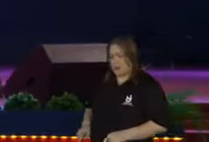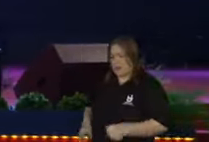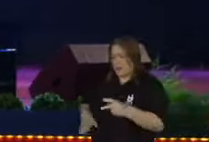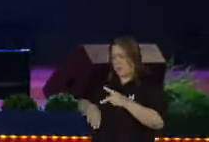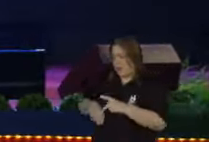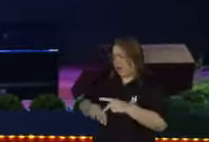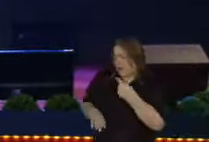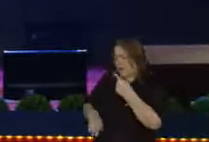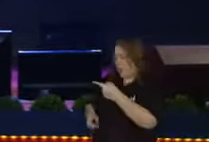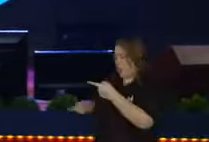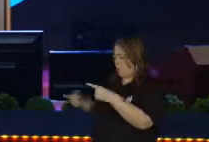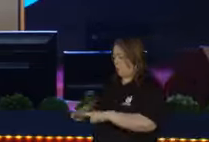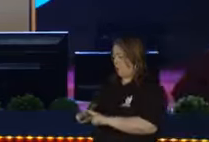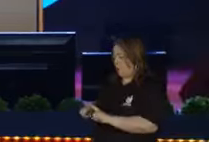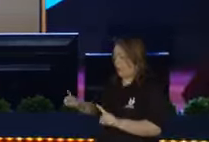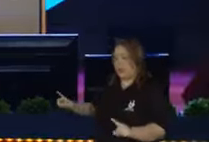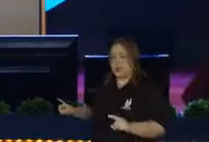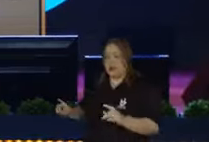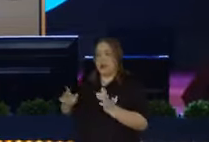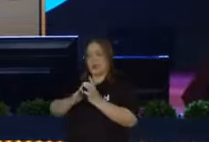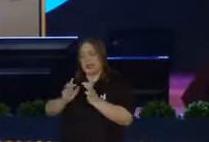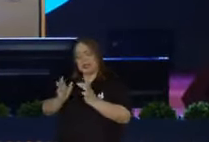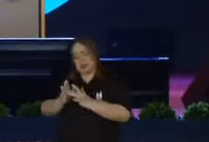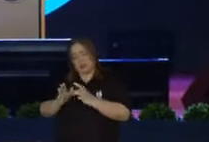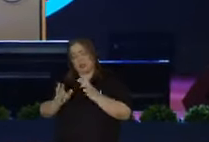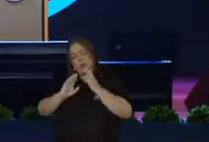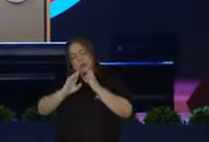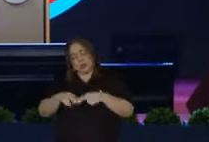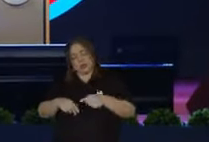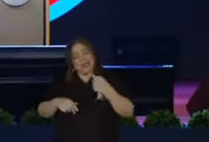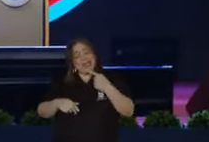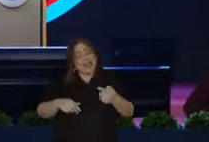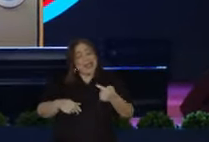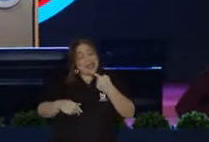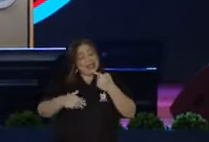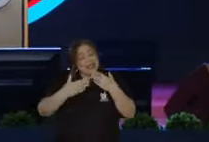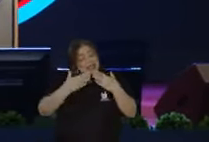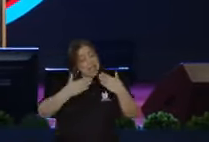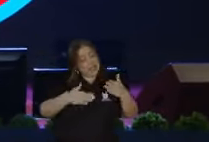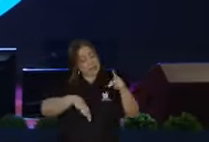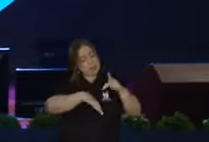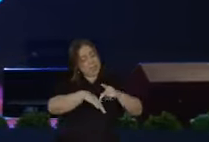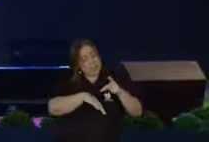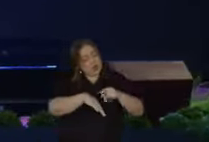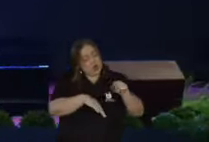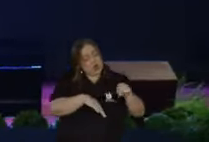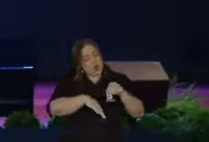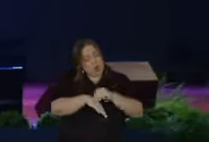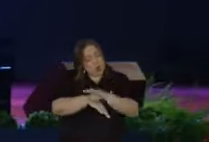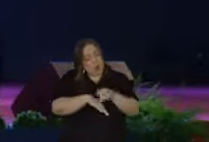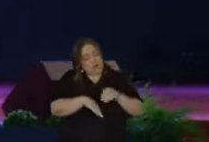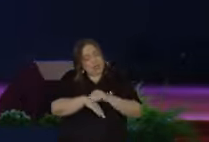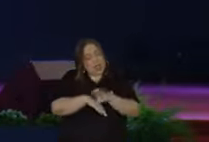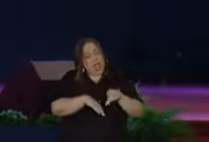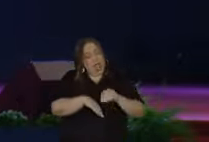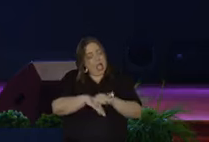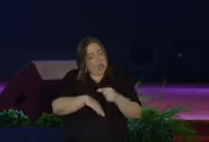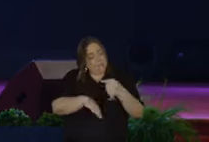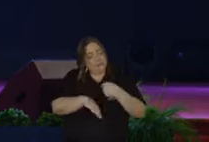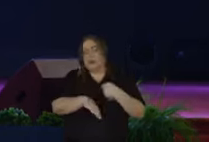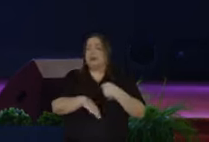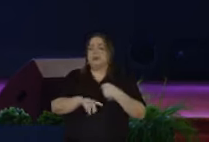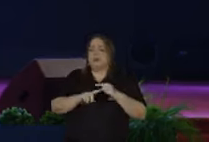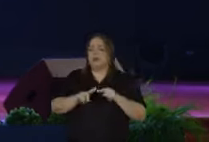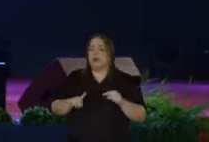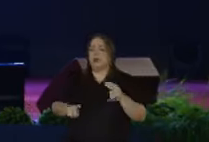Y Jesús le contesta, muchas gracias, Pedro, por tu consejo. Lo voy a tener en cuenta, vamos a evaluarlo, a ver cuál